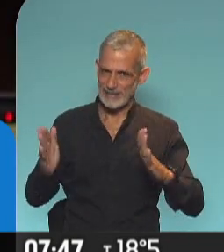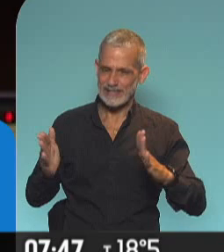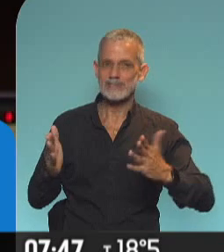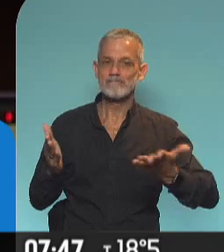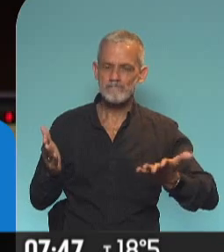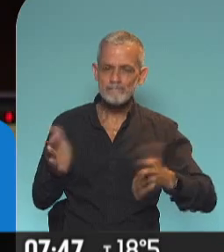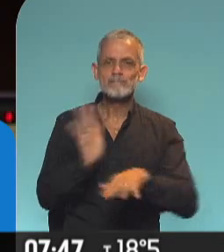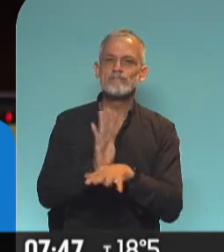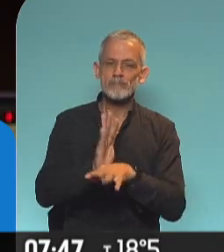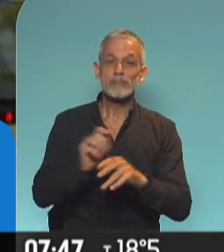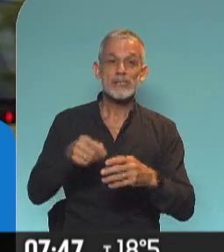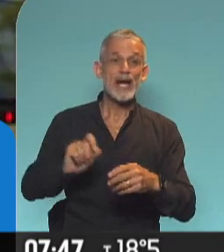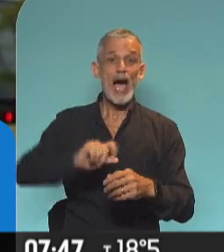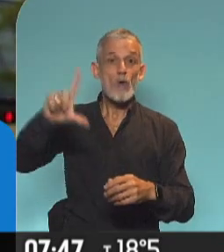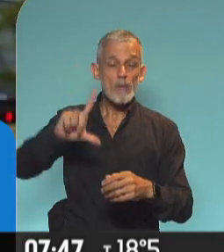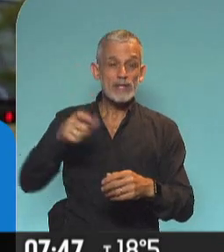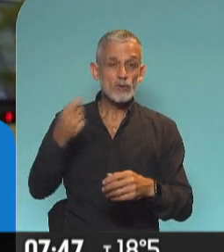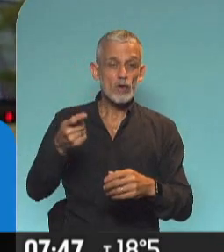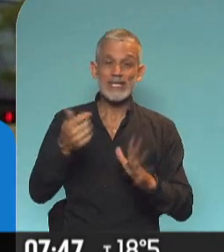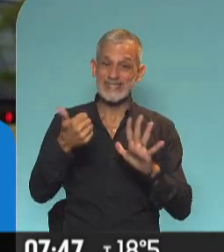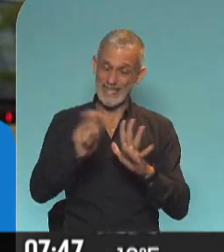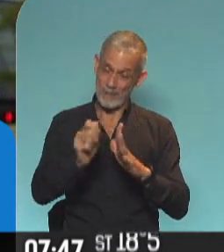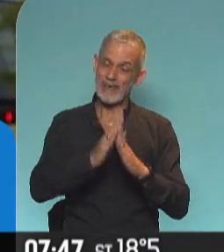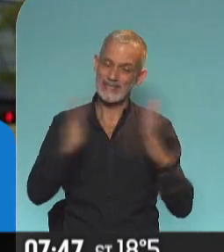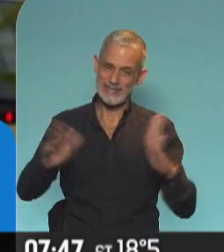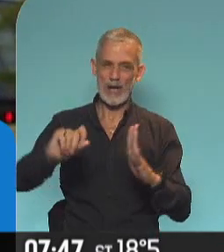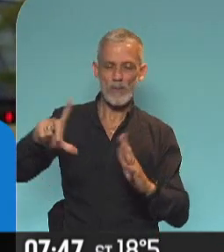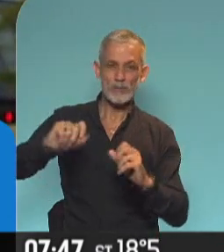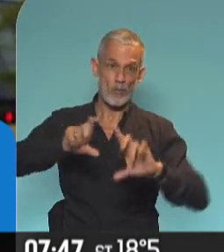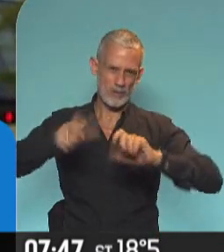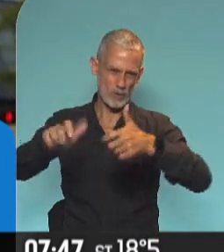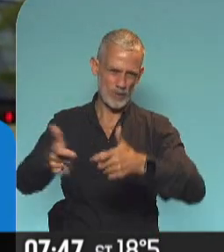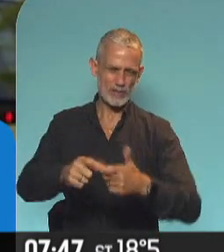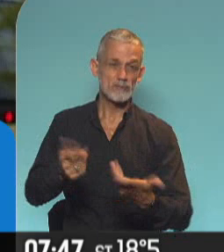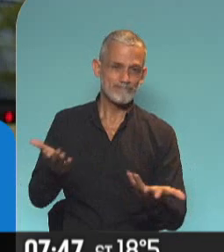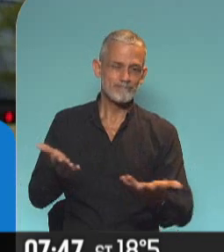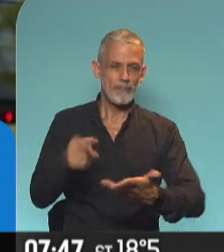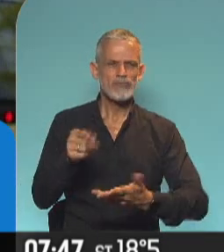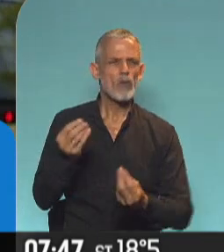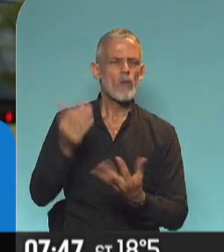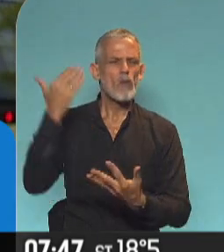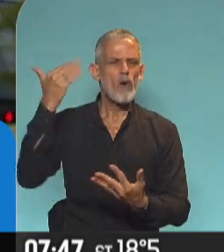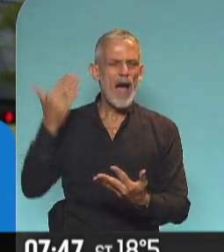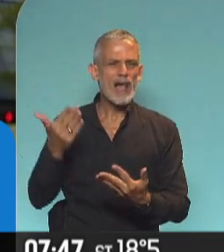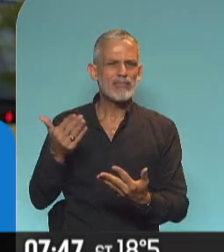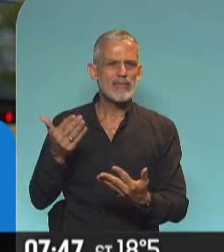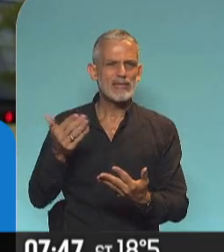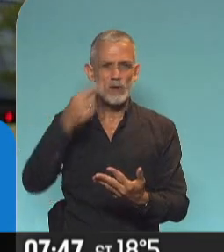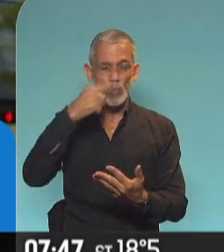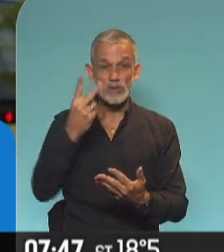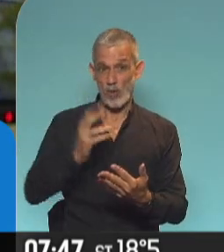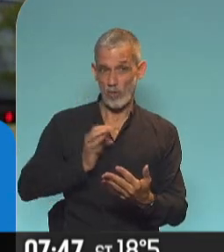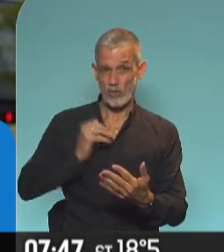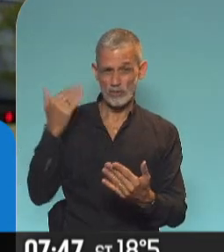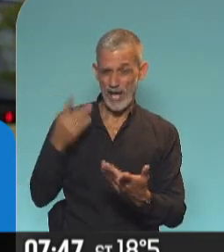Significa entonces que los aumentos van a ser cada 6 meses. Si recordamos cómo era esto en los últimos 2